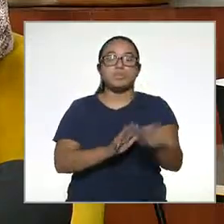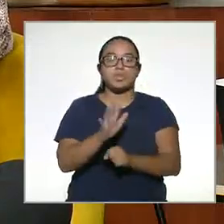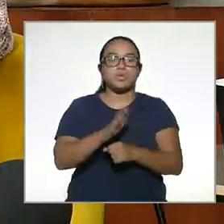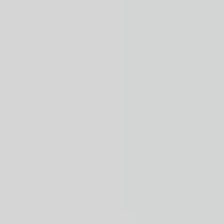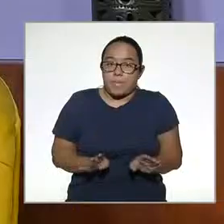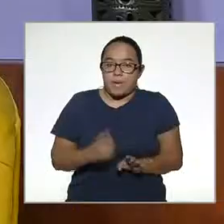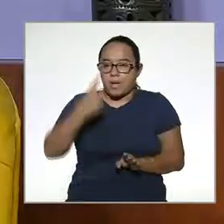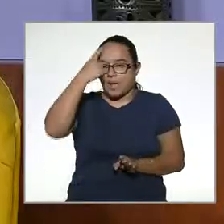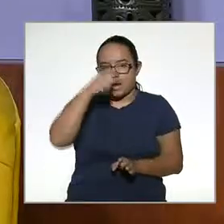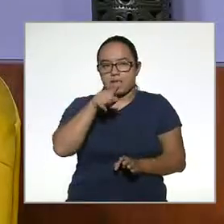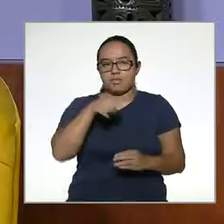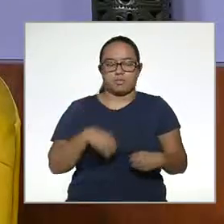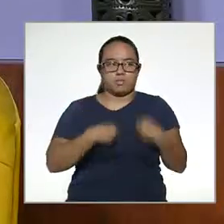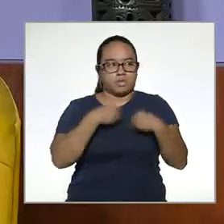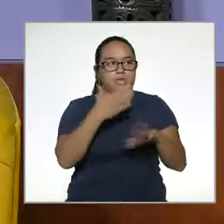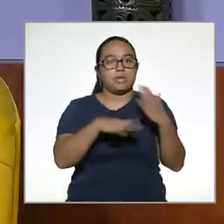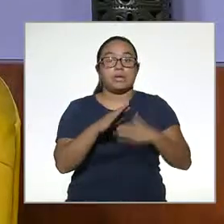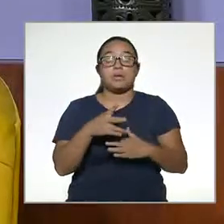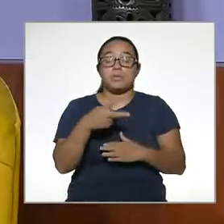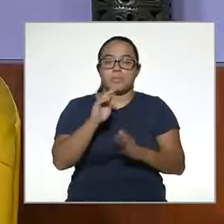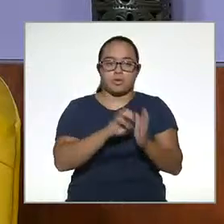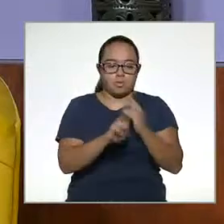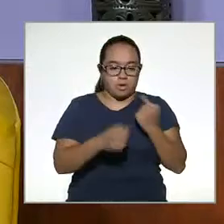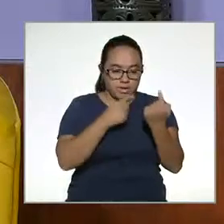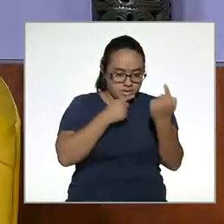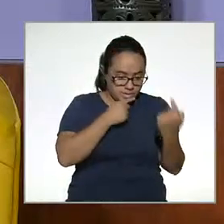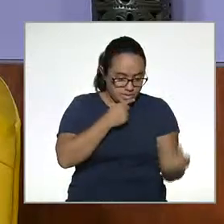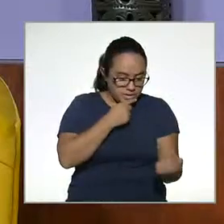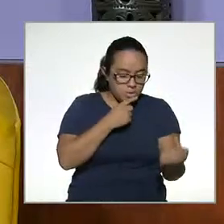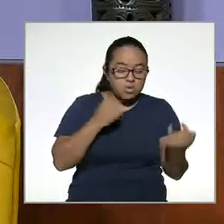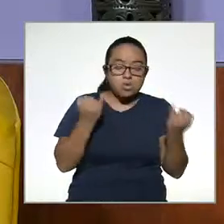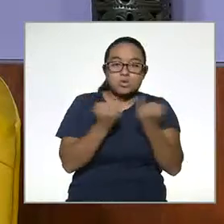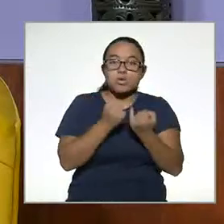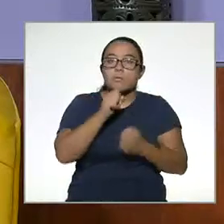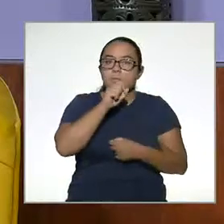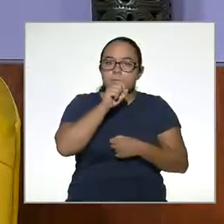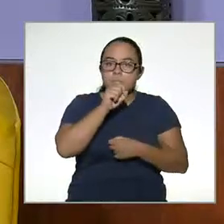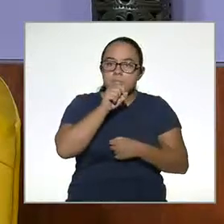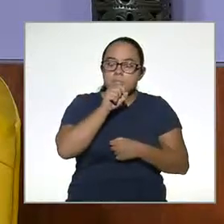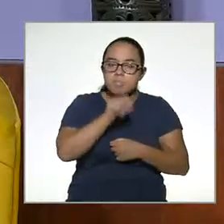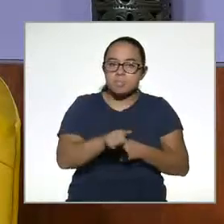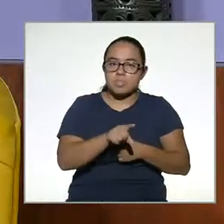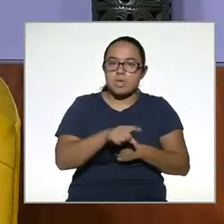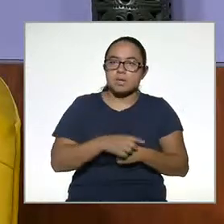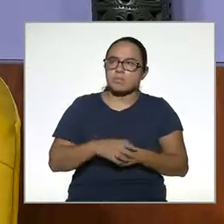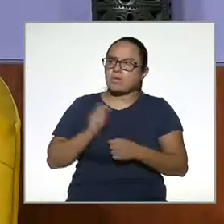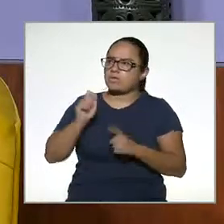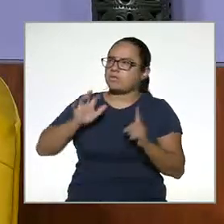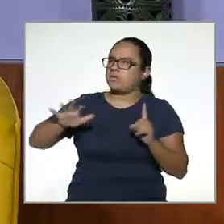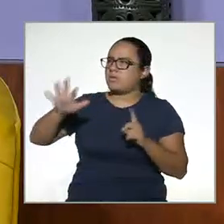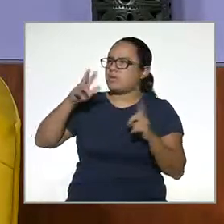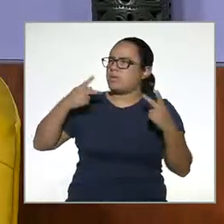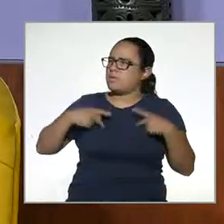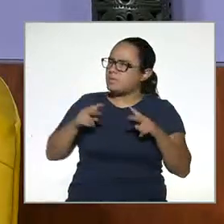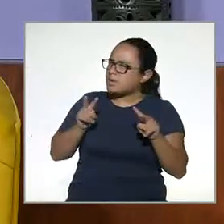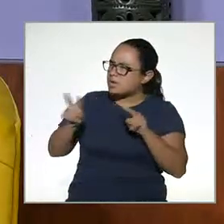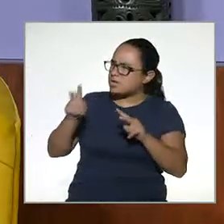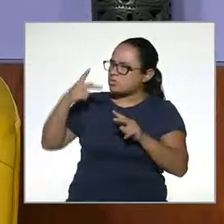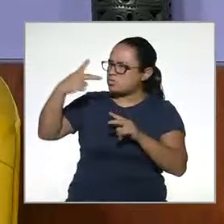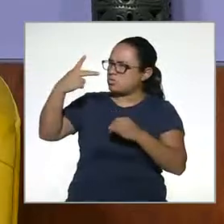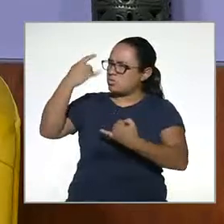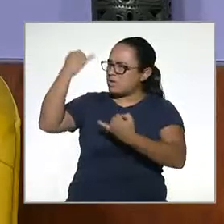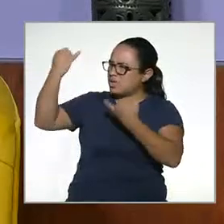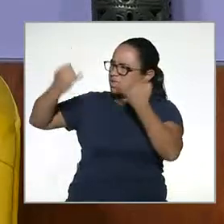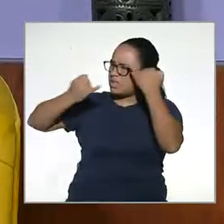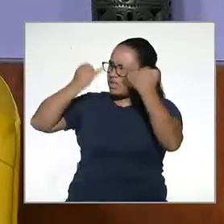competencia. En el caso de los niños también creo que ellos están inmersos en una sociedad que tiene una serie de ideales